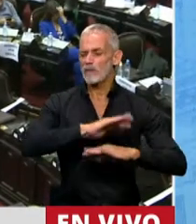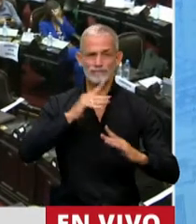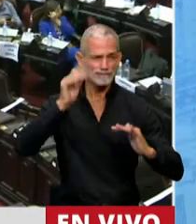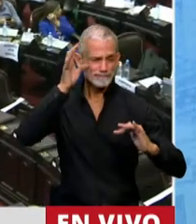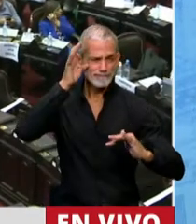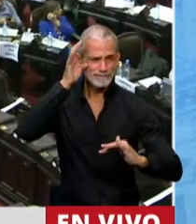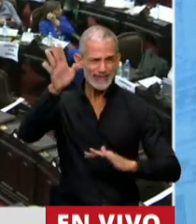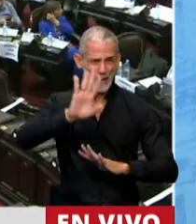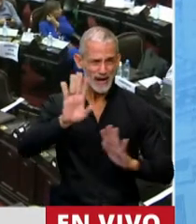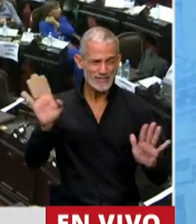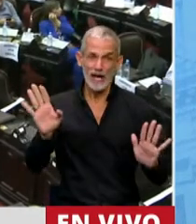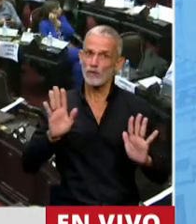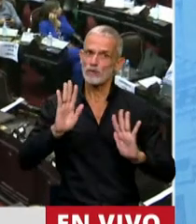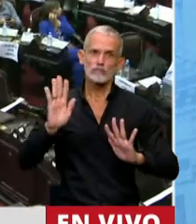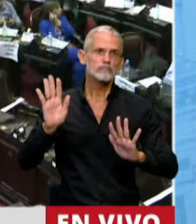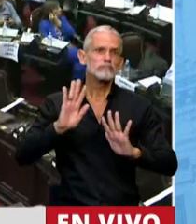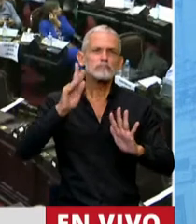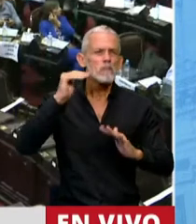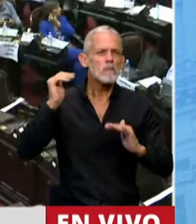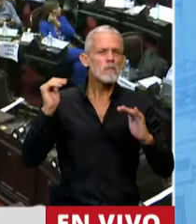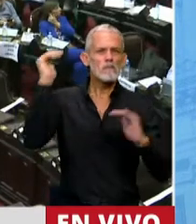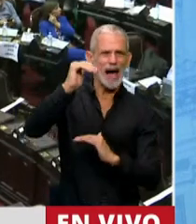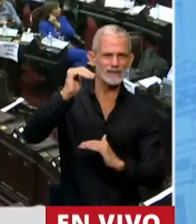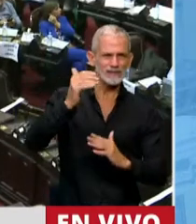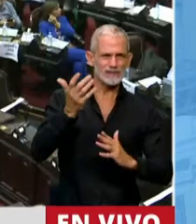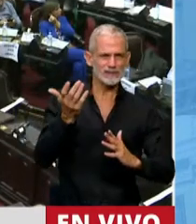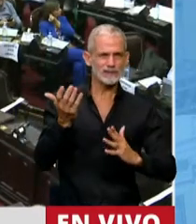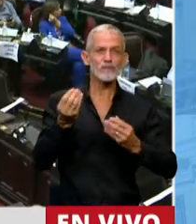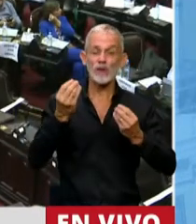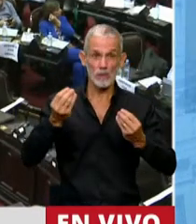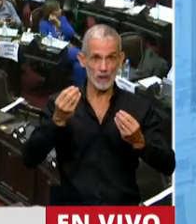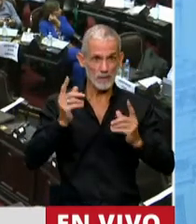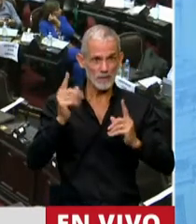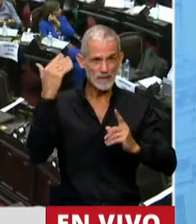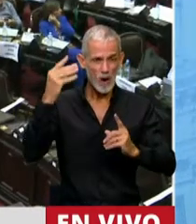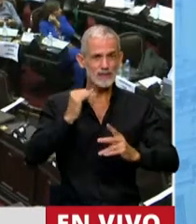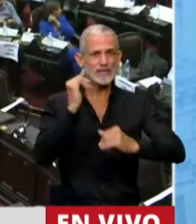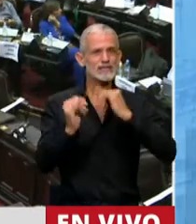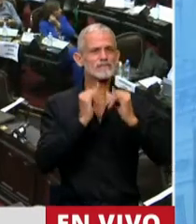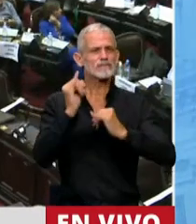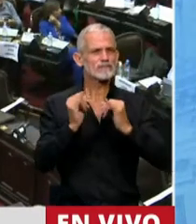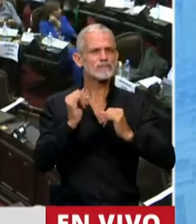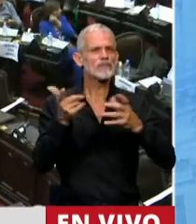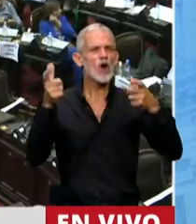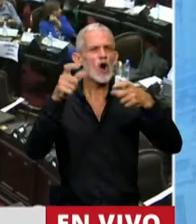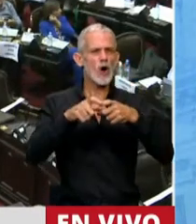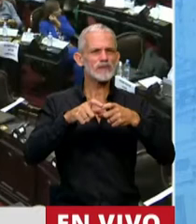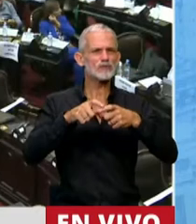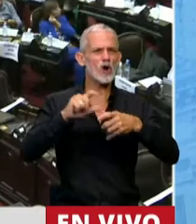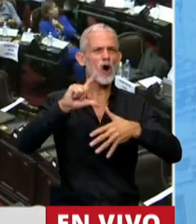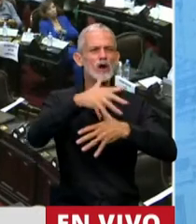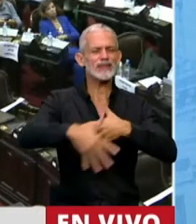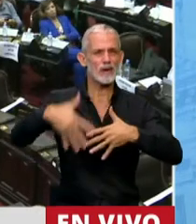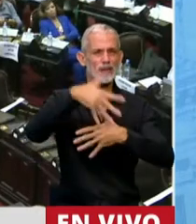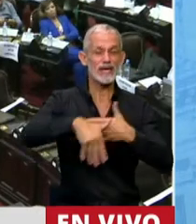parece que soy bastante generoso si tomamos en cuenta lo expresado por la comisión interamericana de